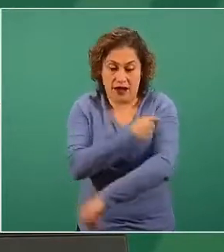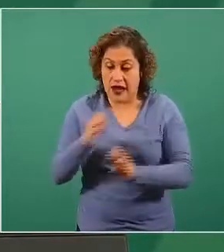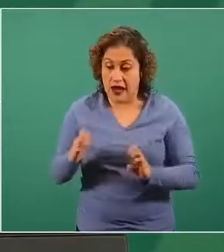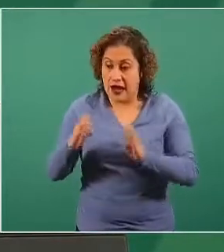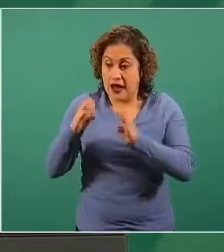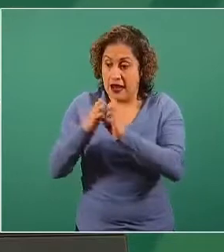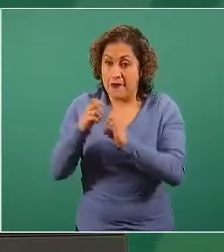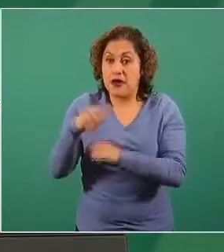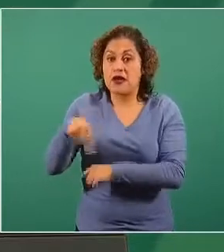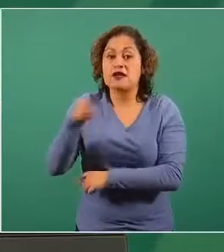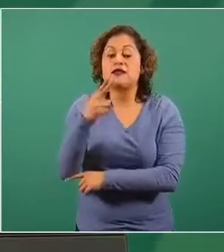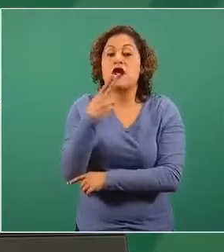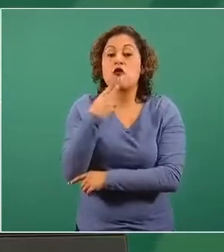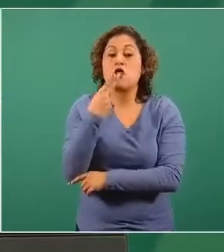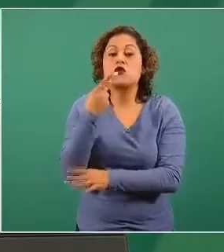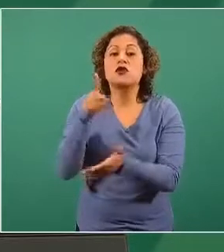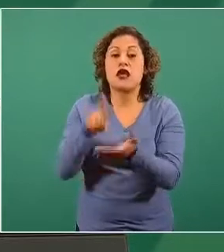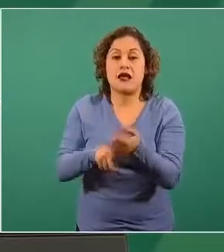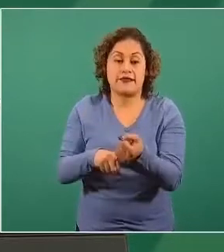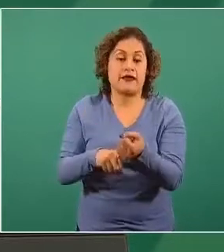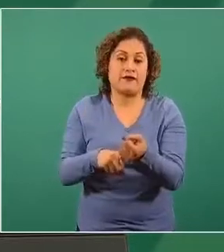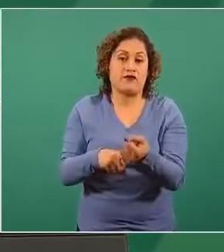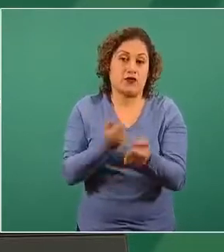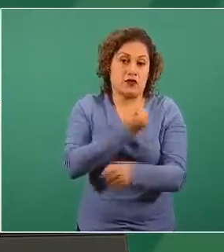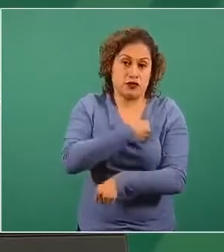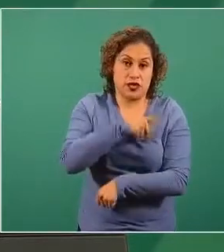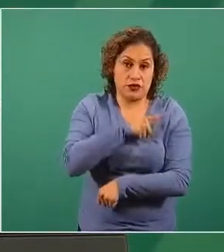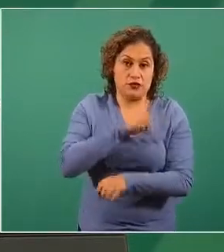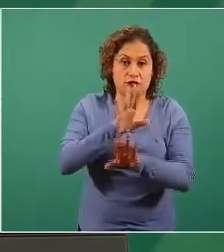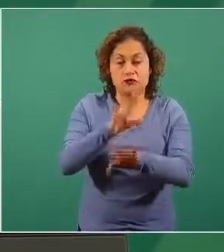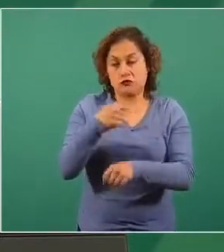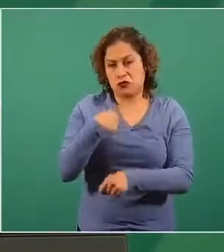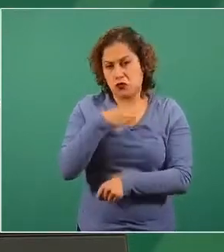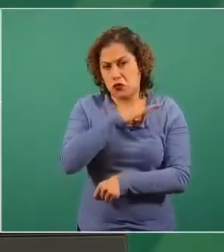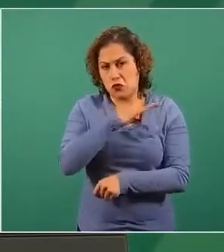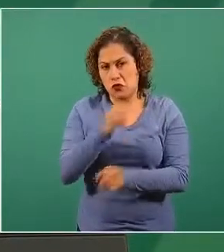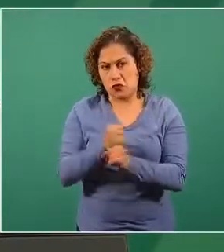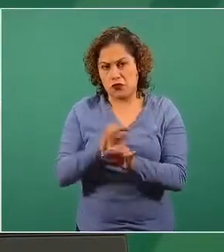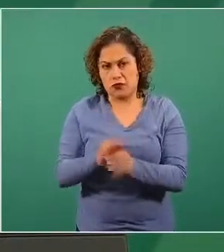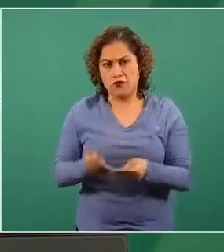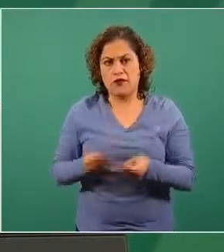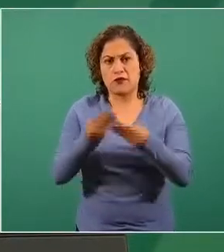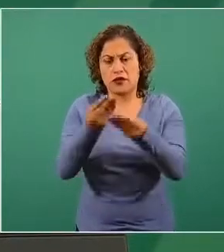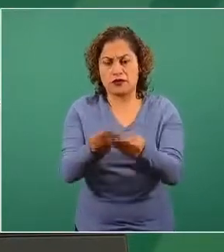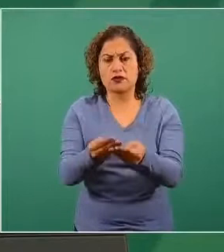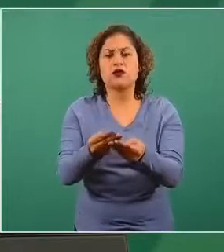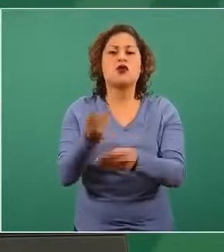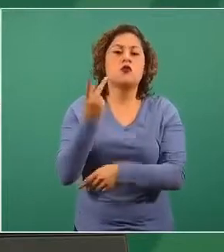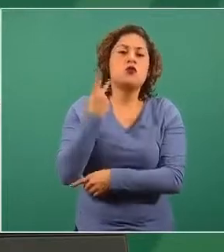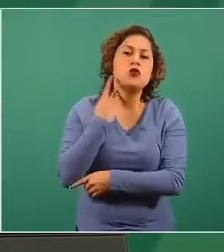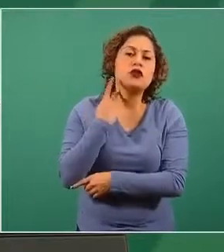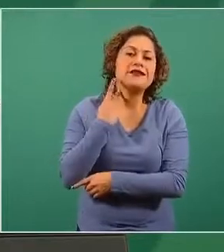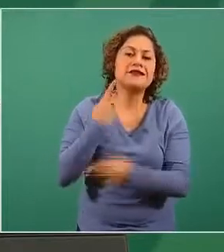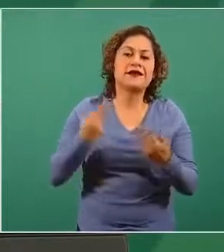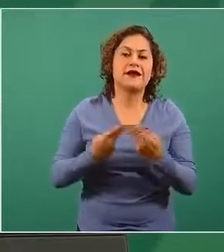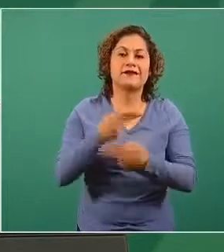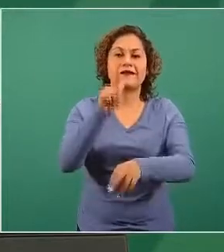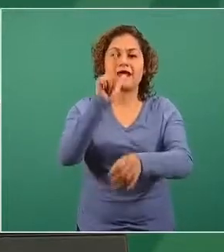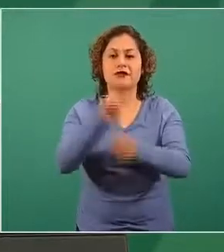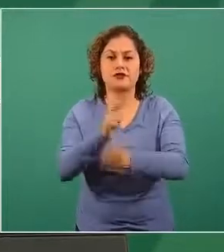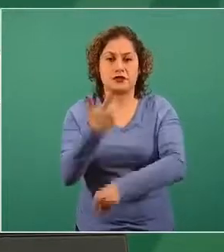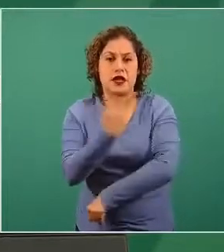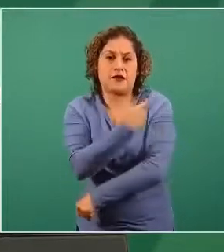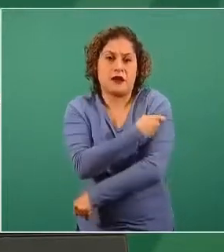ahorita le puedo ofrecer 2 cosas. Uno, la actualización de la política nacional de vacunación